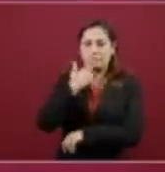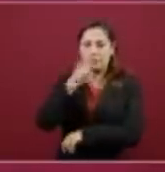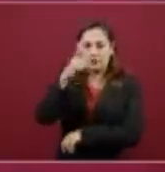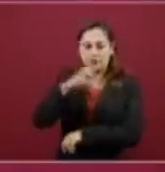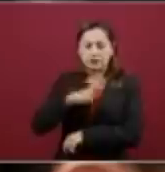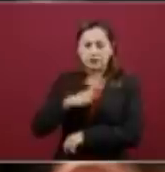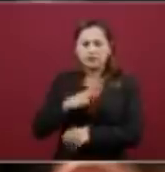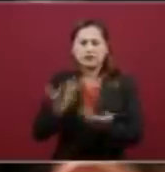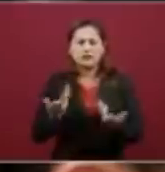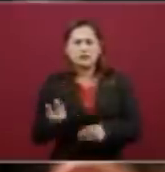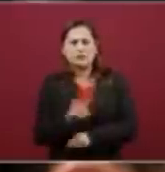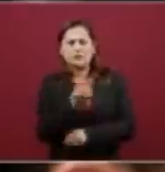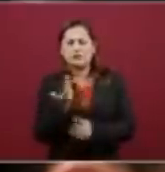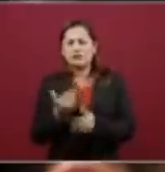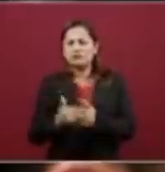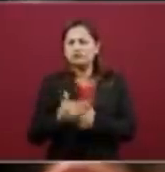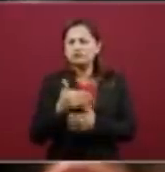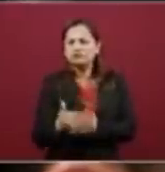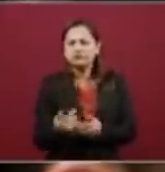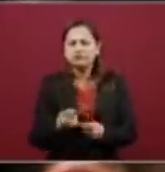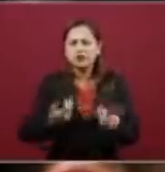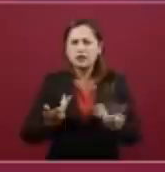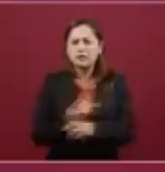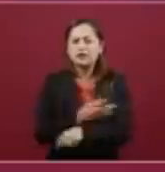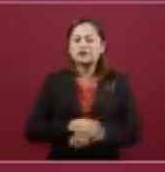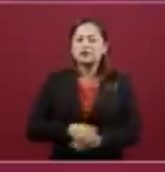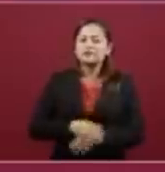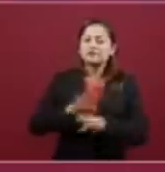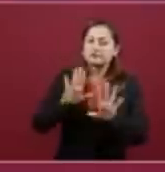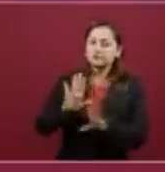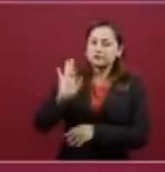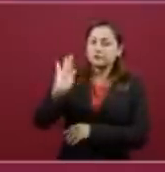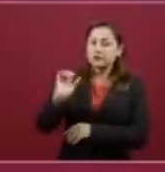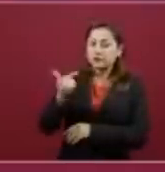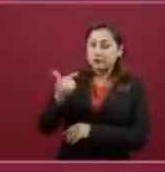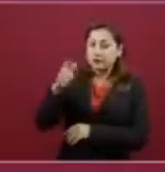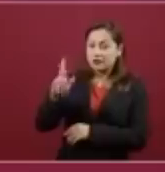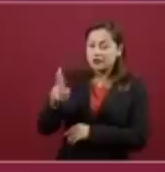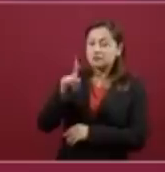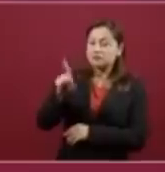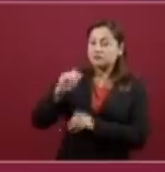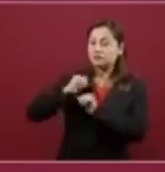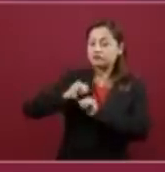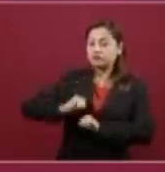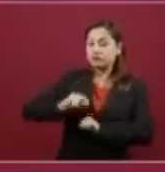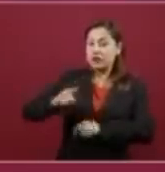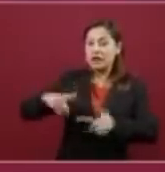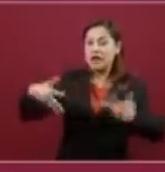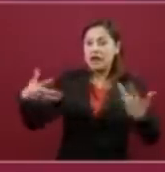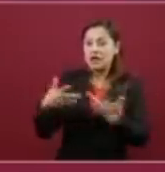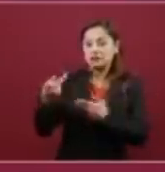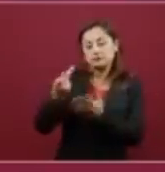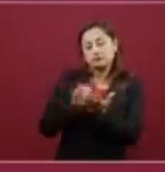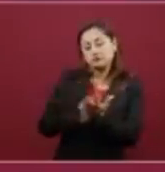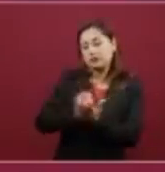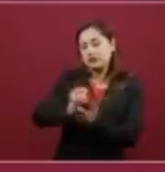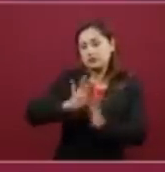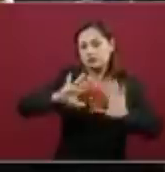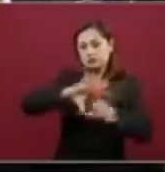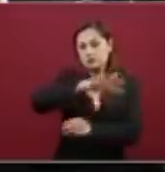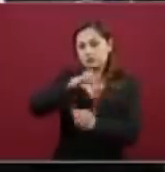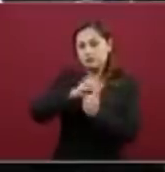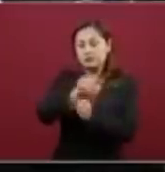esperar o qué va a pasar? El fiscal general de la República podrá tomar la determinación en cuanto a la atracción plena de esta investigación.